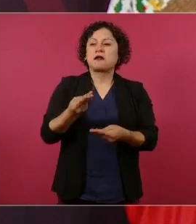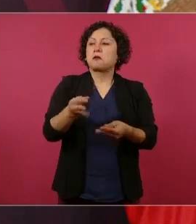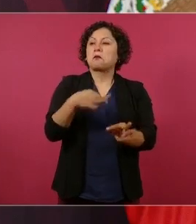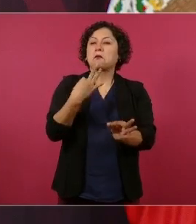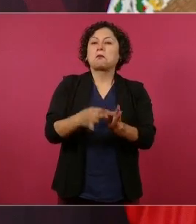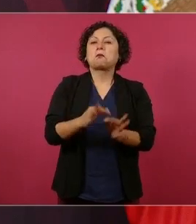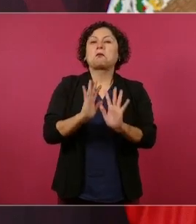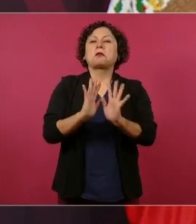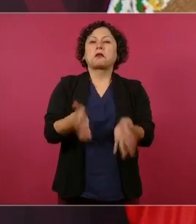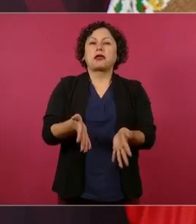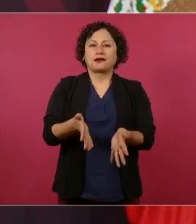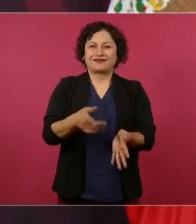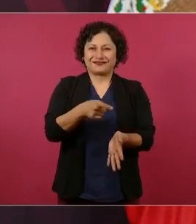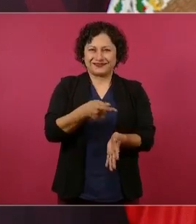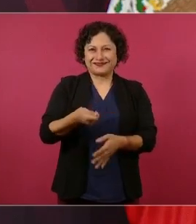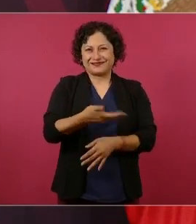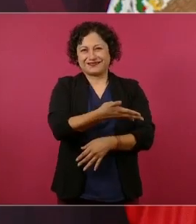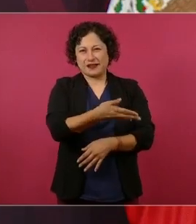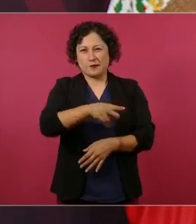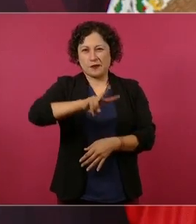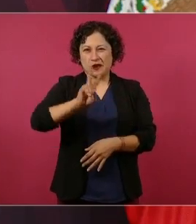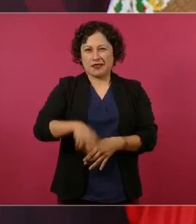llevaba esa intención.